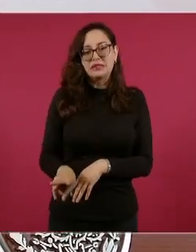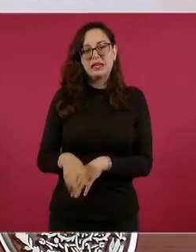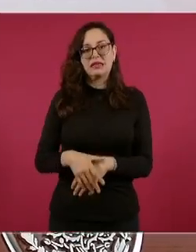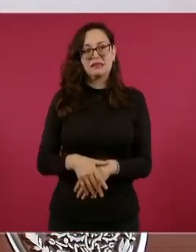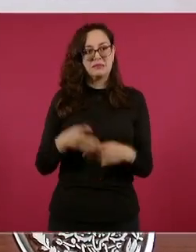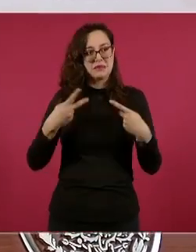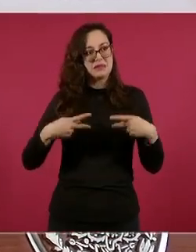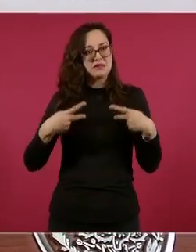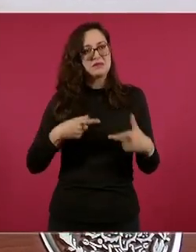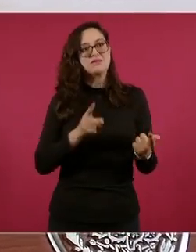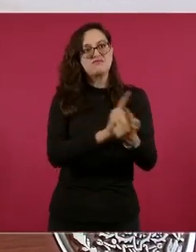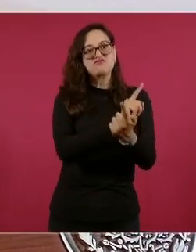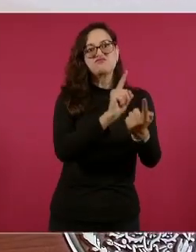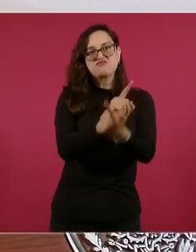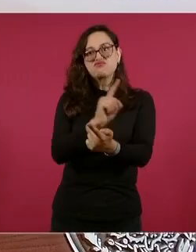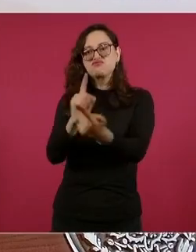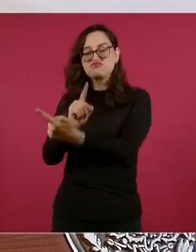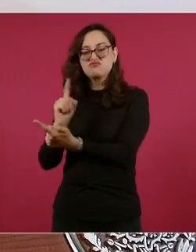ministros,